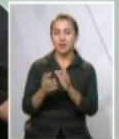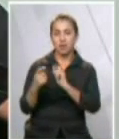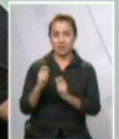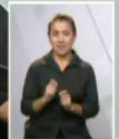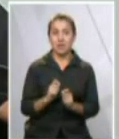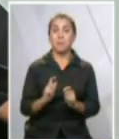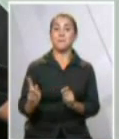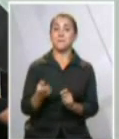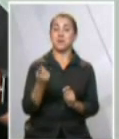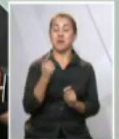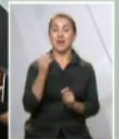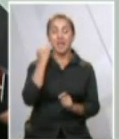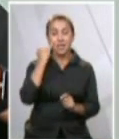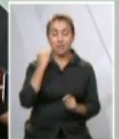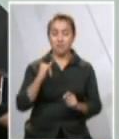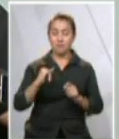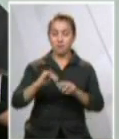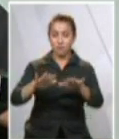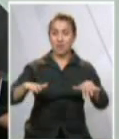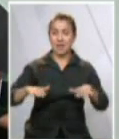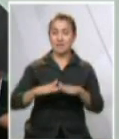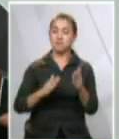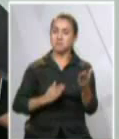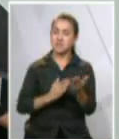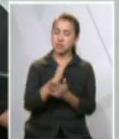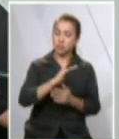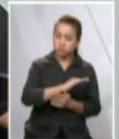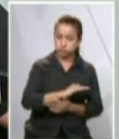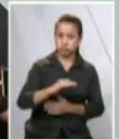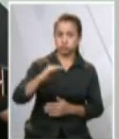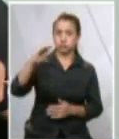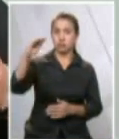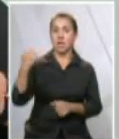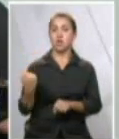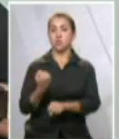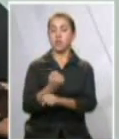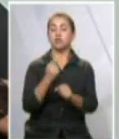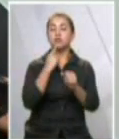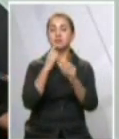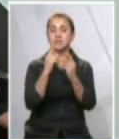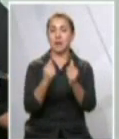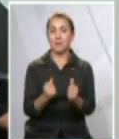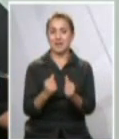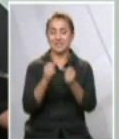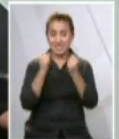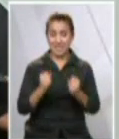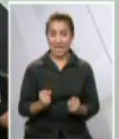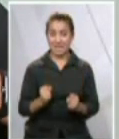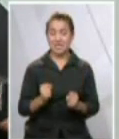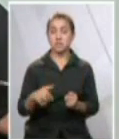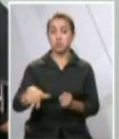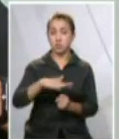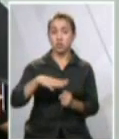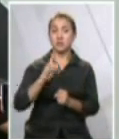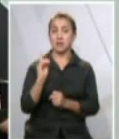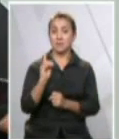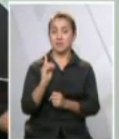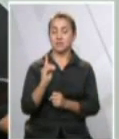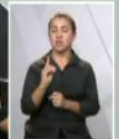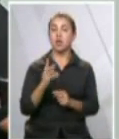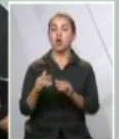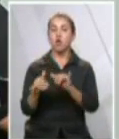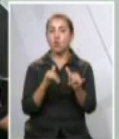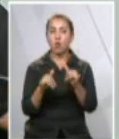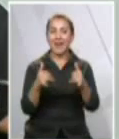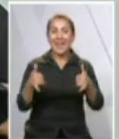primer contacto que tiene un niño, no importando sus capacidades o si está en situación de discapacidad, a través de los juguetes, o sea, en relación